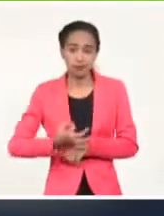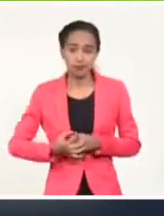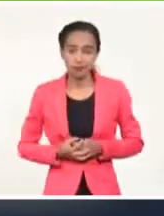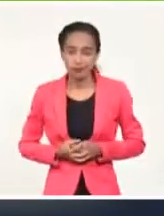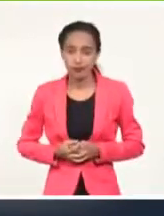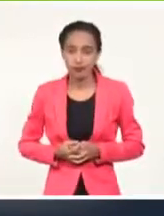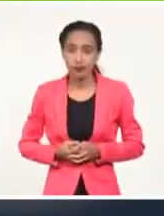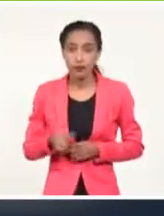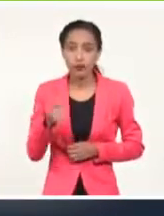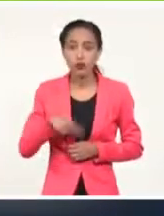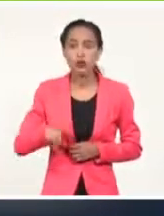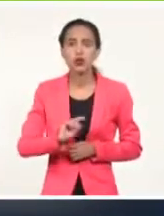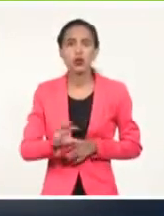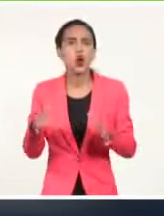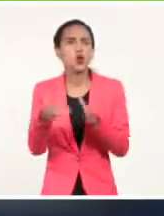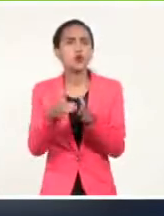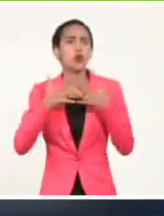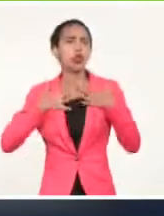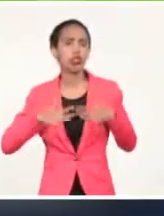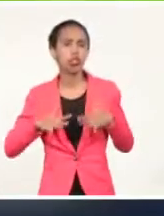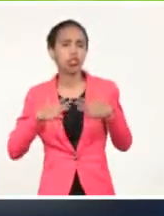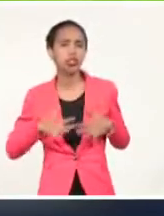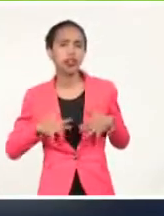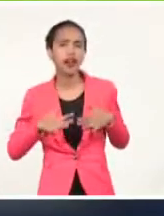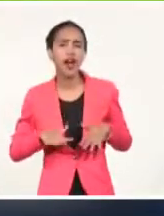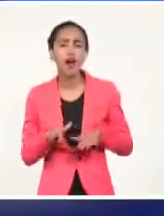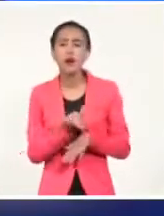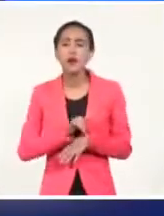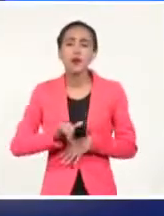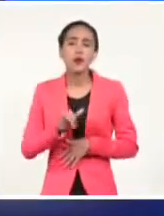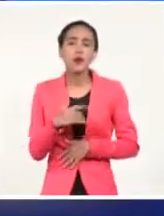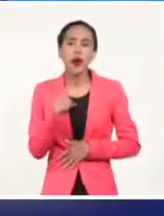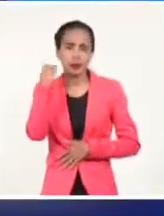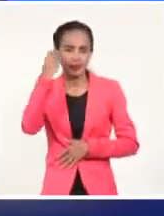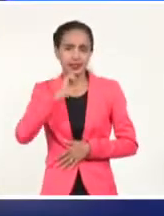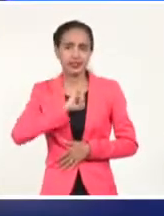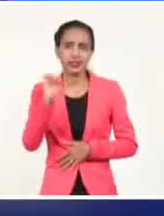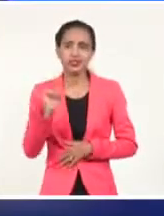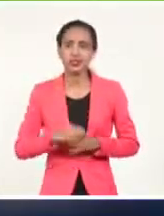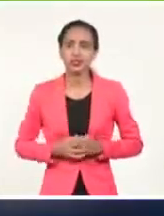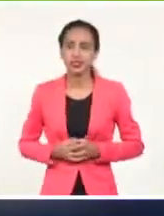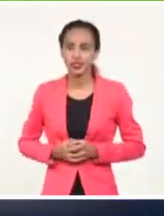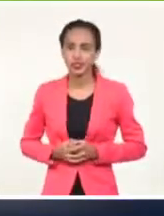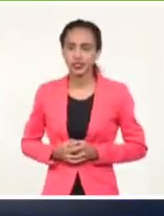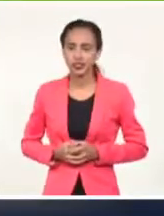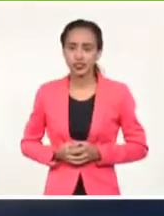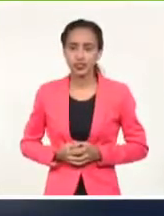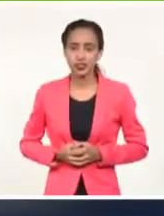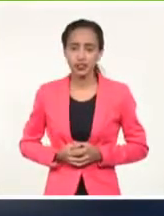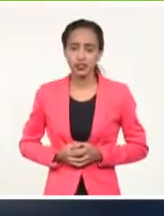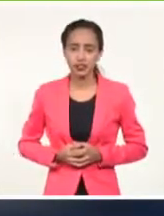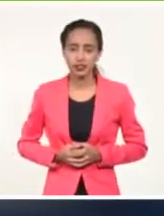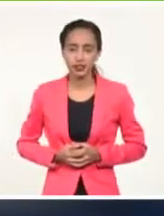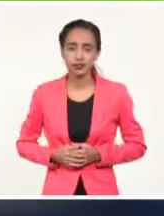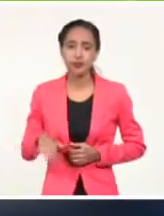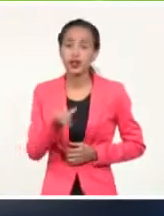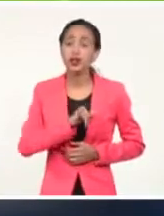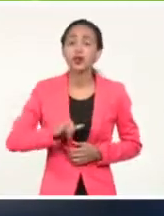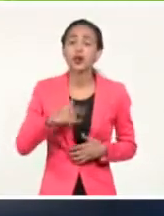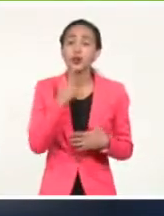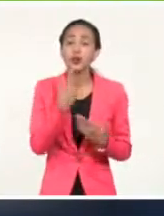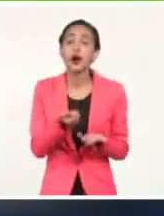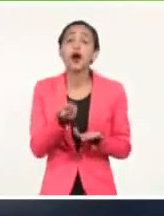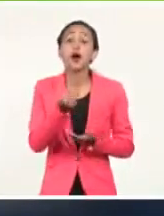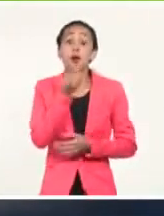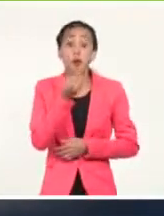frente a un rival relajado, sin intensidad, o dicho en palabras de Ancelotti, no hemos sido atentos al balón parado. Además de la falta de intensidad o de